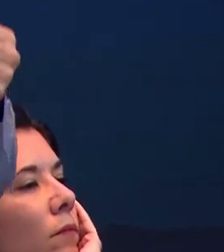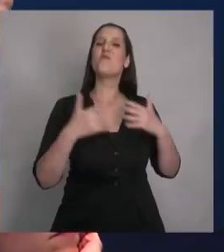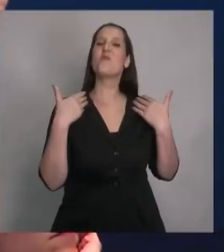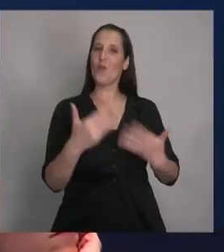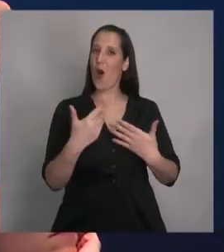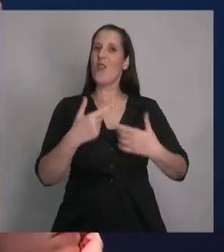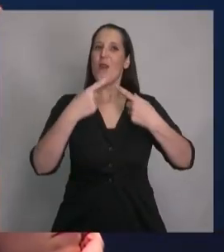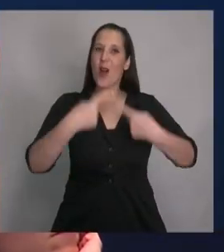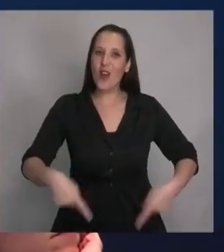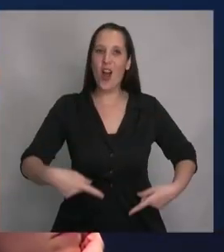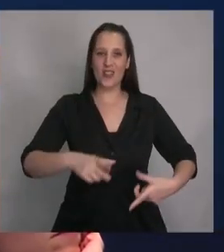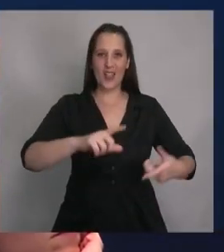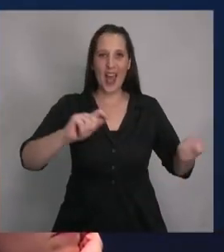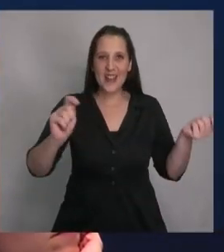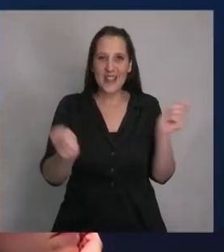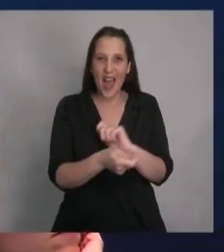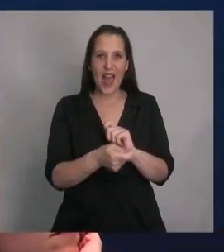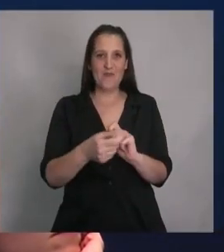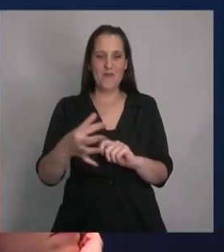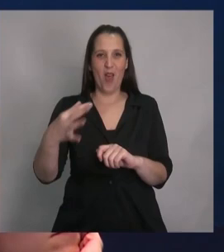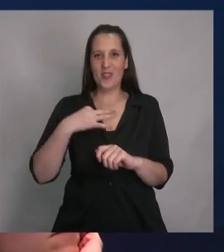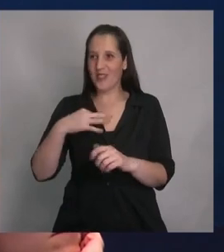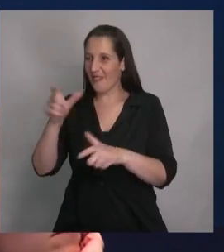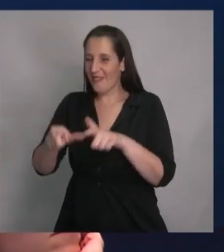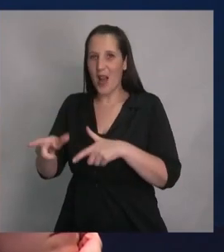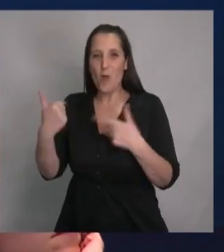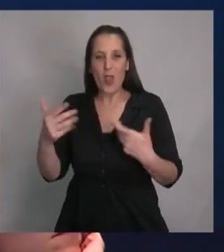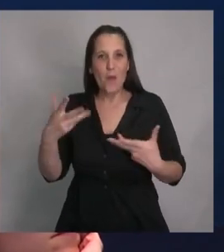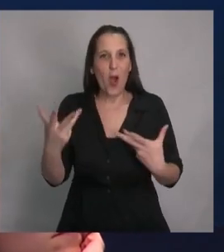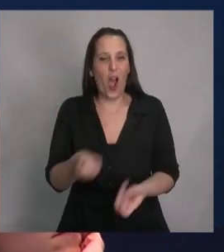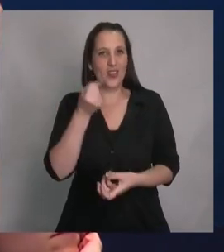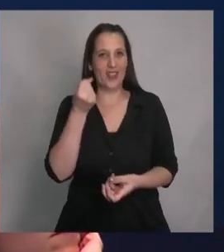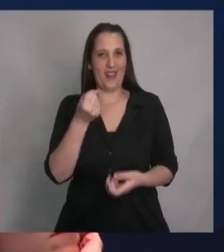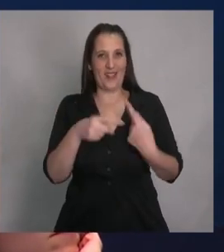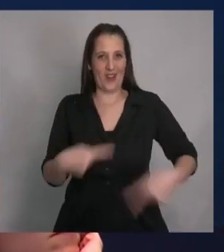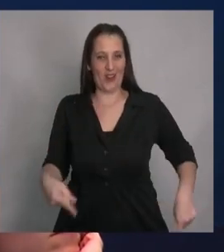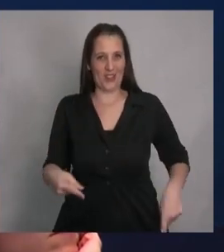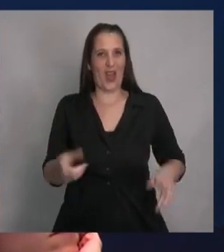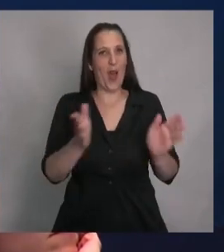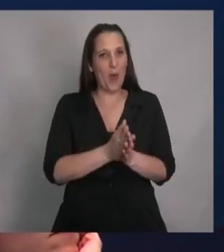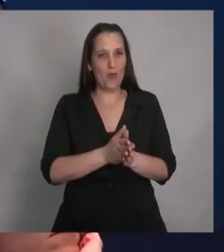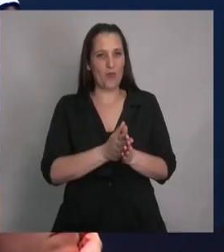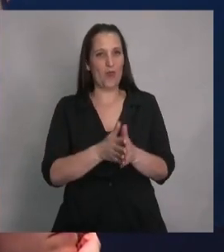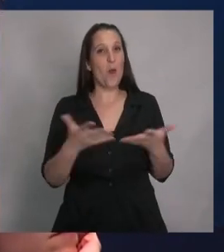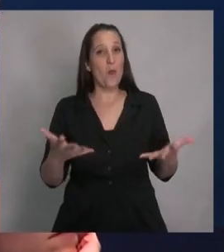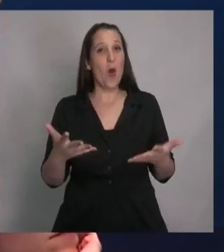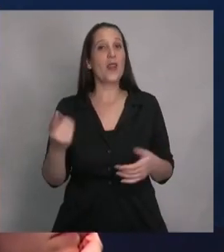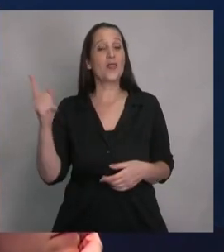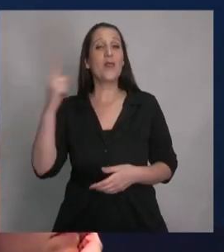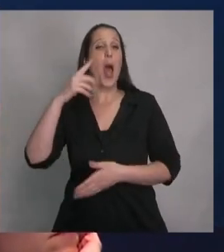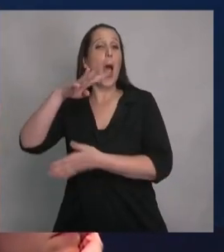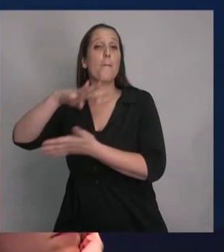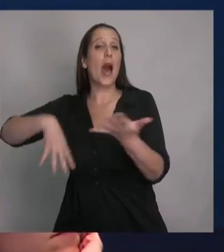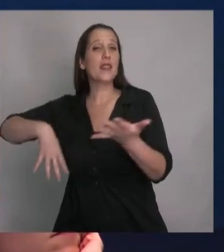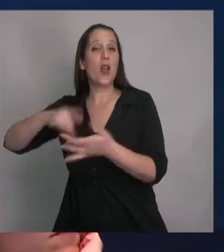hacer esos grandes avances civilizatorios, esas grandes conquistas democráticas. Es por eso porque Barcelona nunca perdió